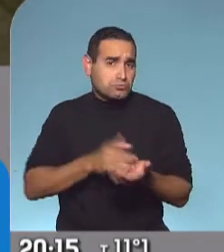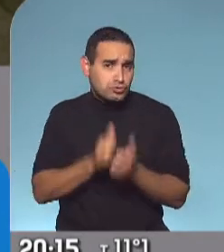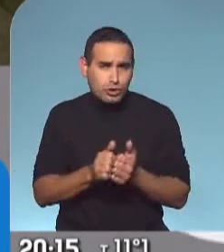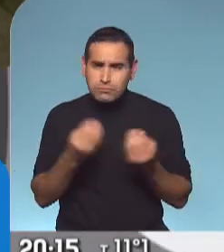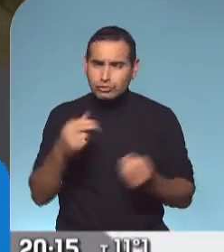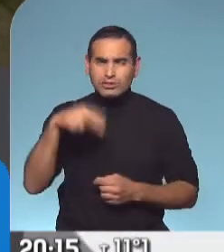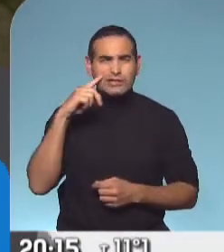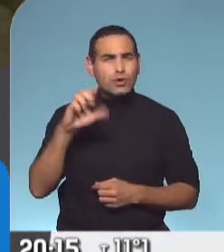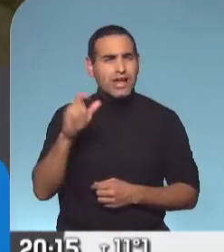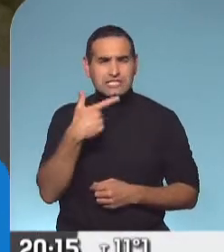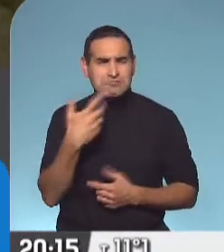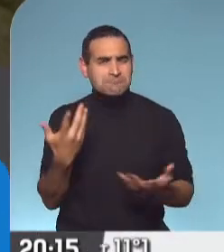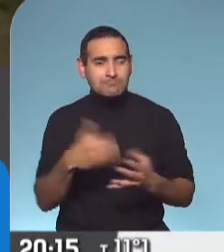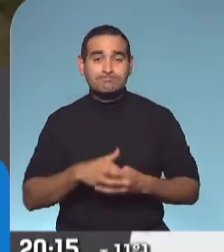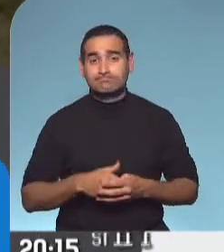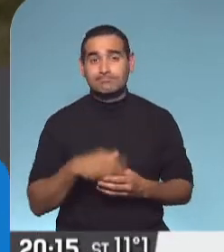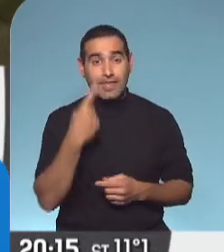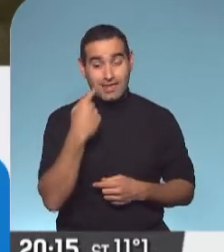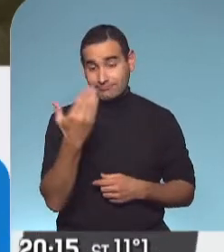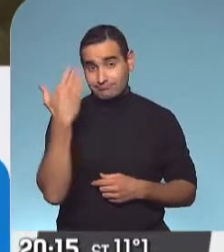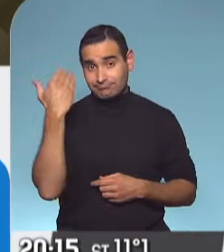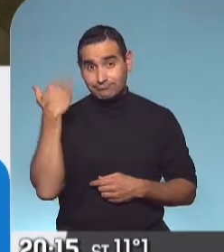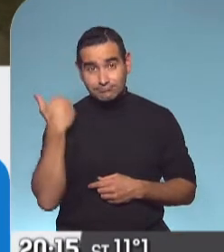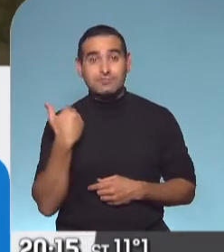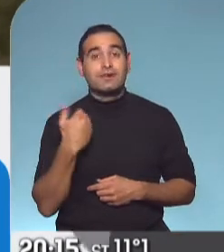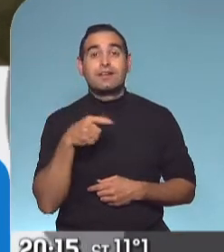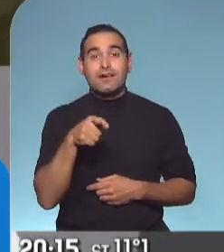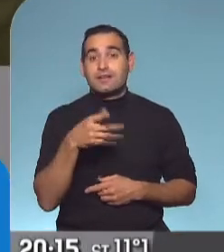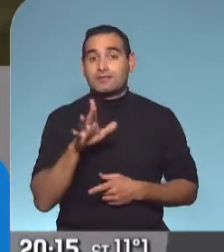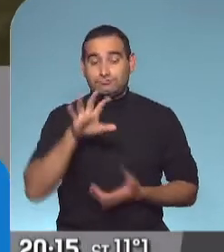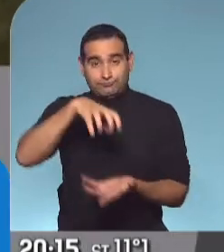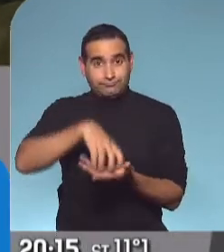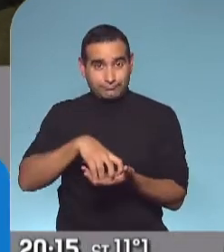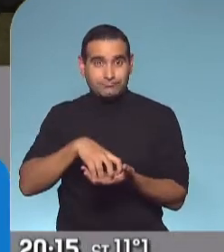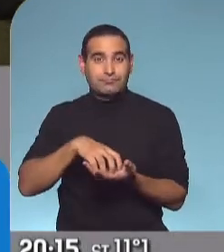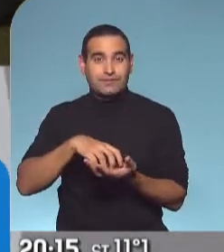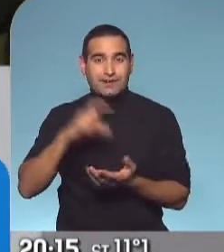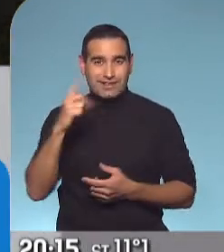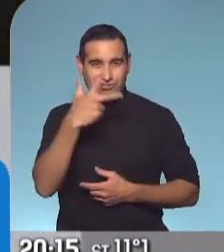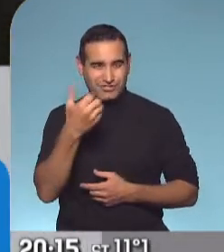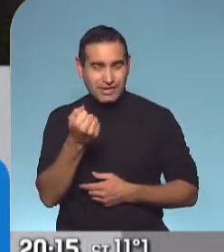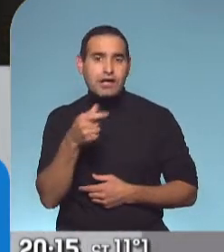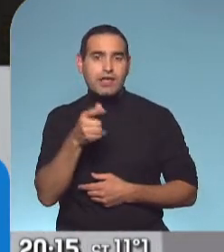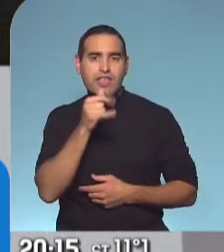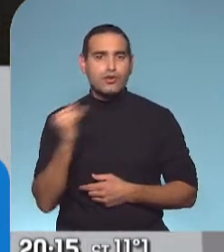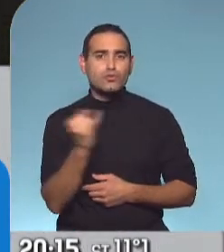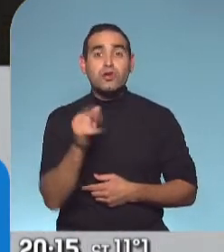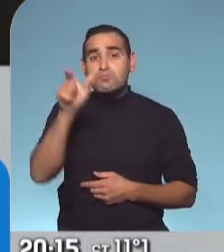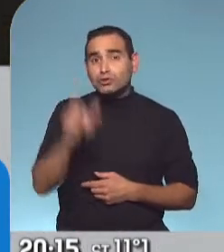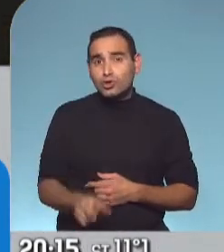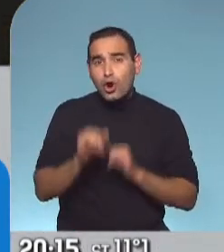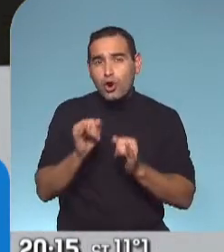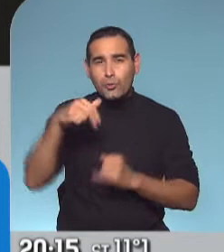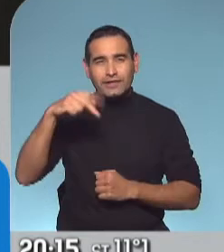historia de Nicolás? Bueno, hace unos días en la sede de la CHA recibimos una denuncia de una persona que era un chico que se